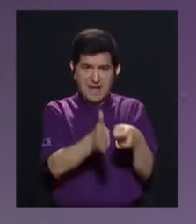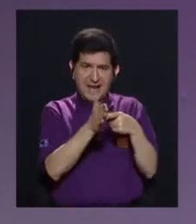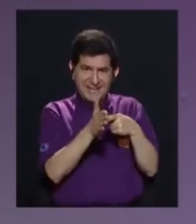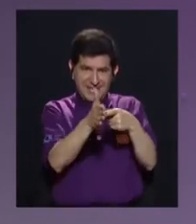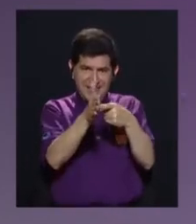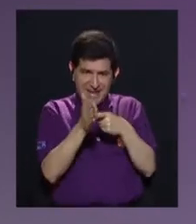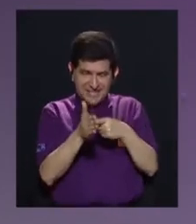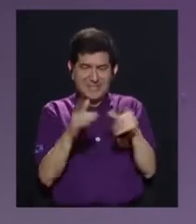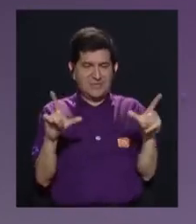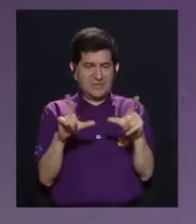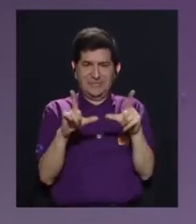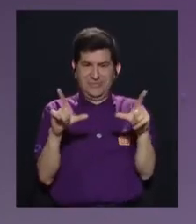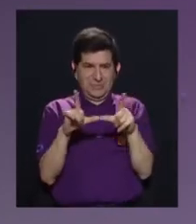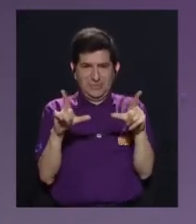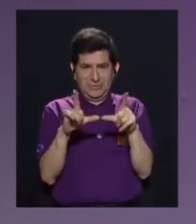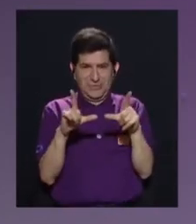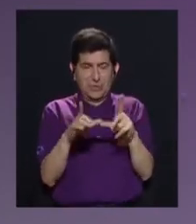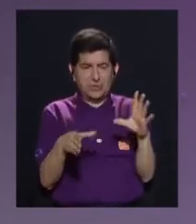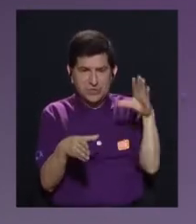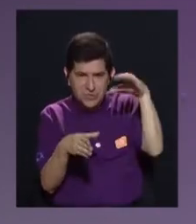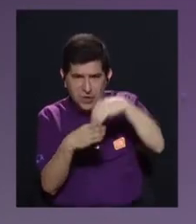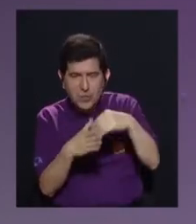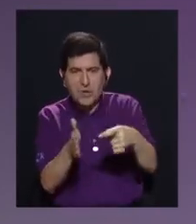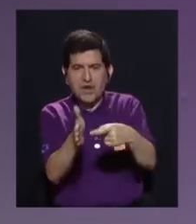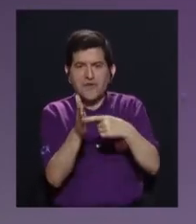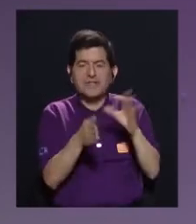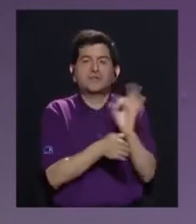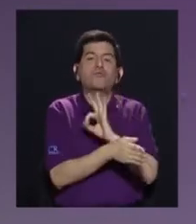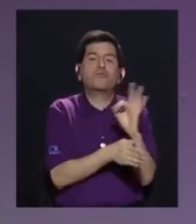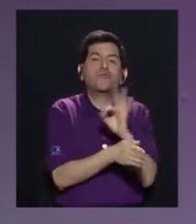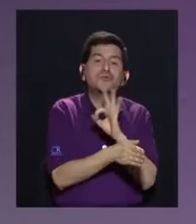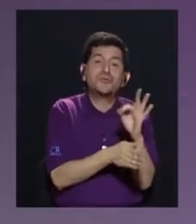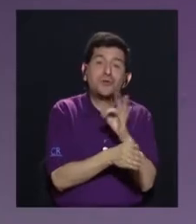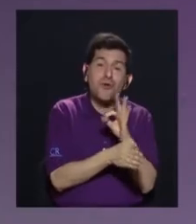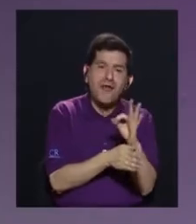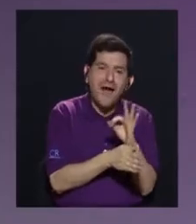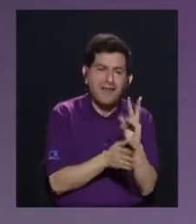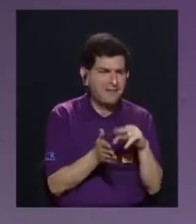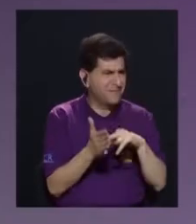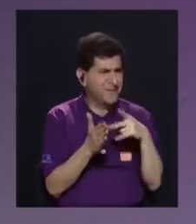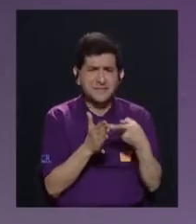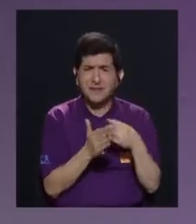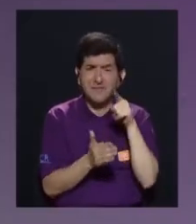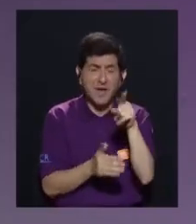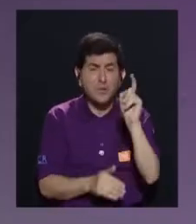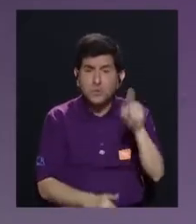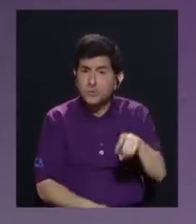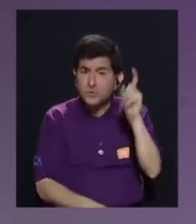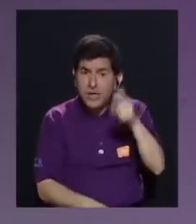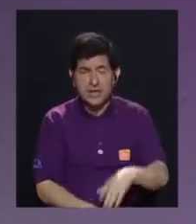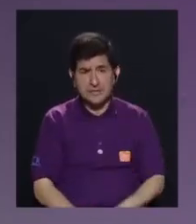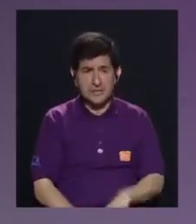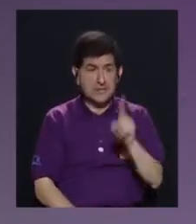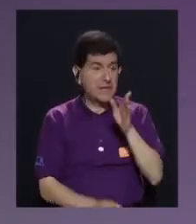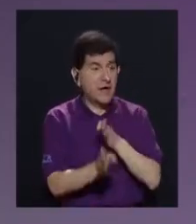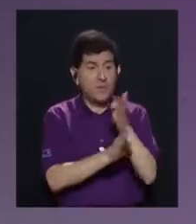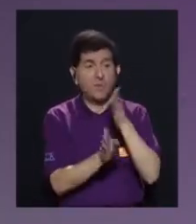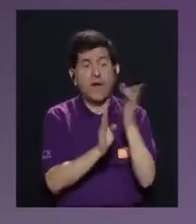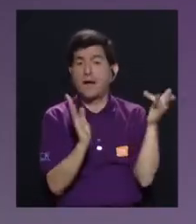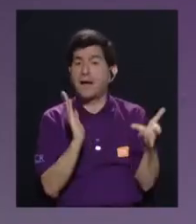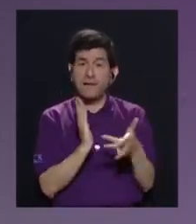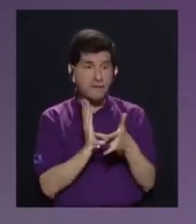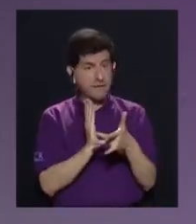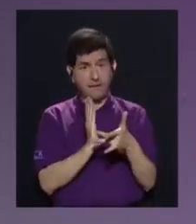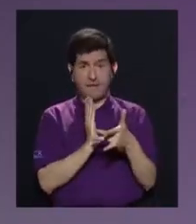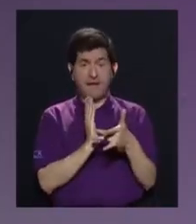de títulos para incorporar requisitos funcionales que quiere decir que si usted lo que necesita para una carrera técnica